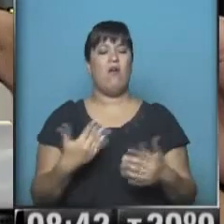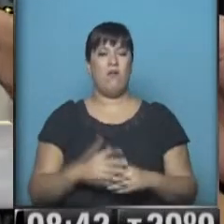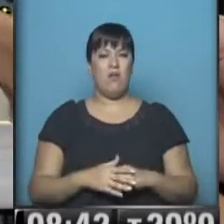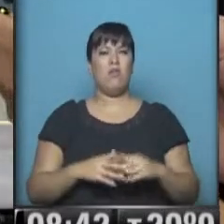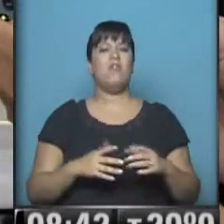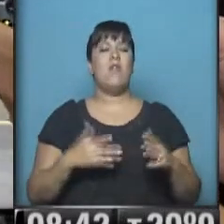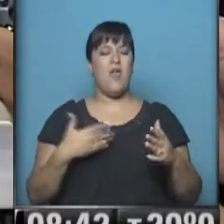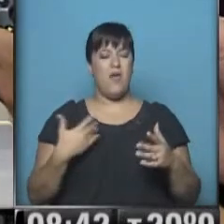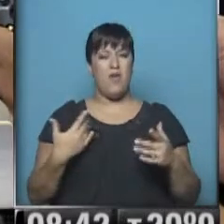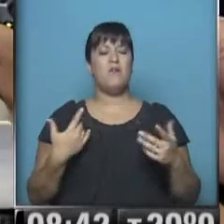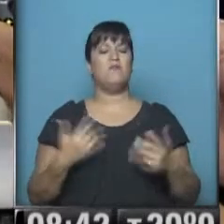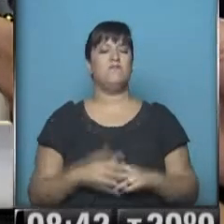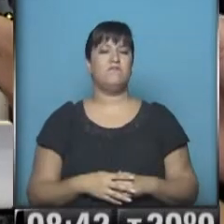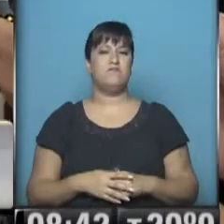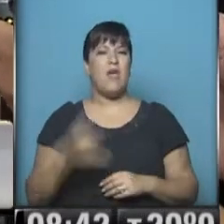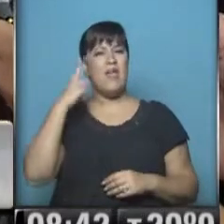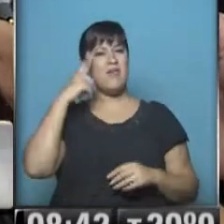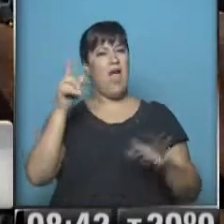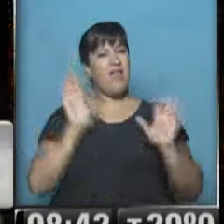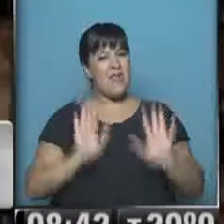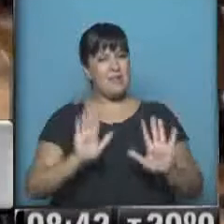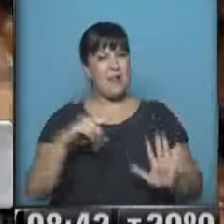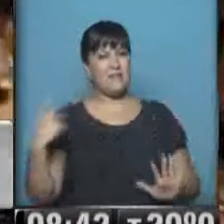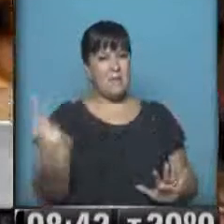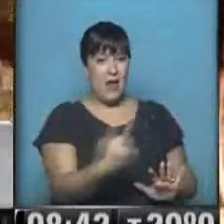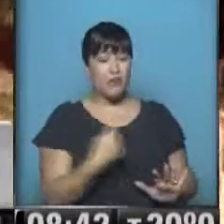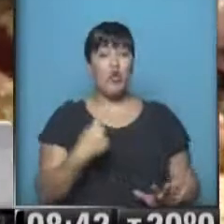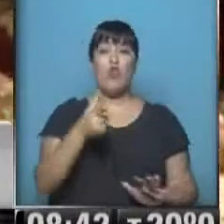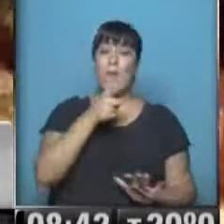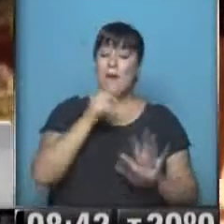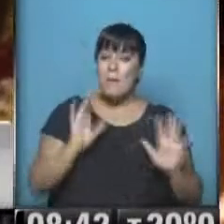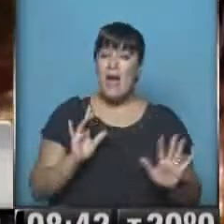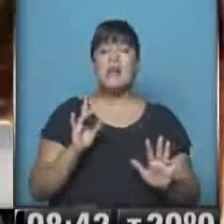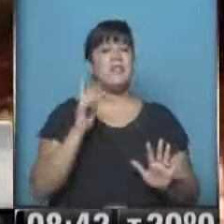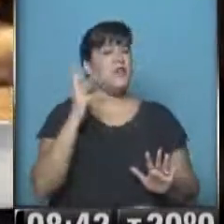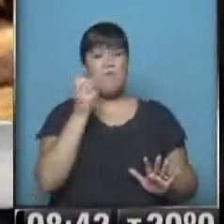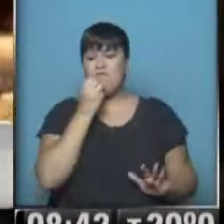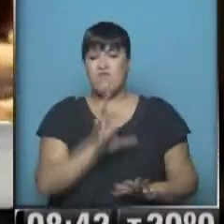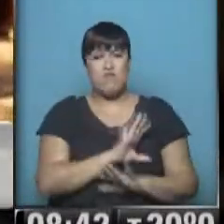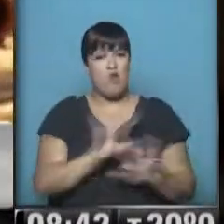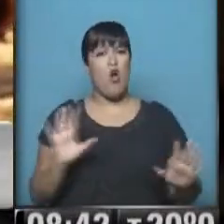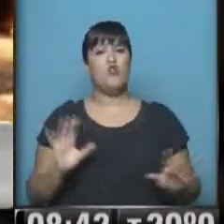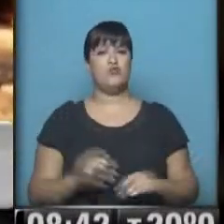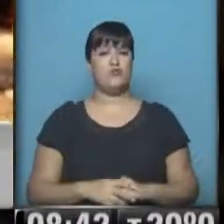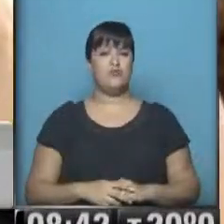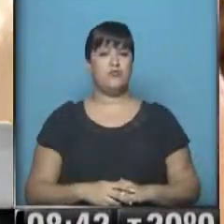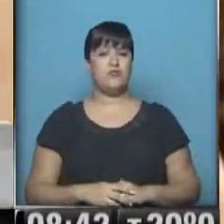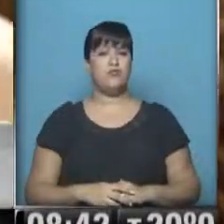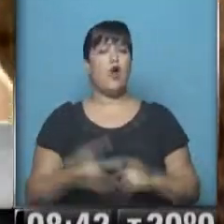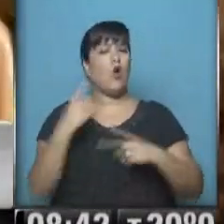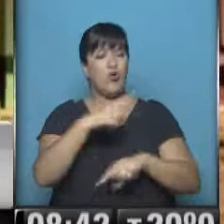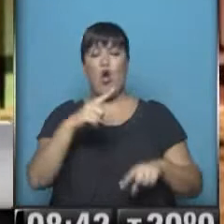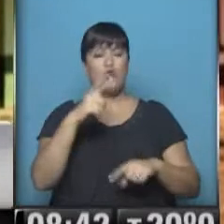idea de progreso, una idea de esperanza. Me parece que es muy hermoso todo lo que ha hecho Alicia, su ministerio, su